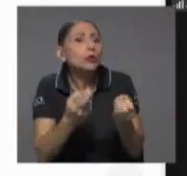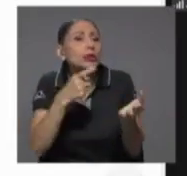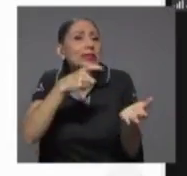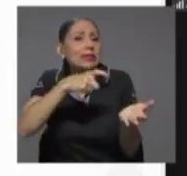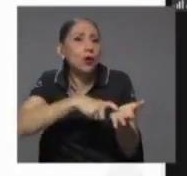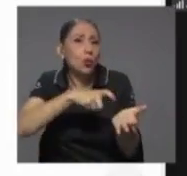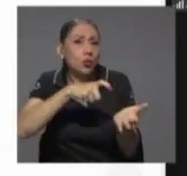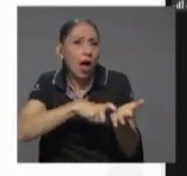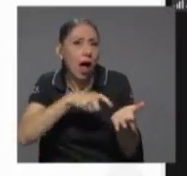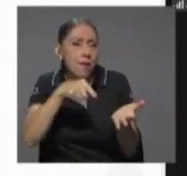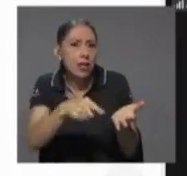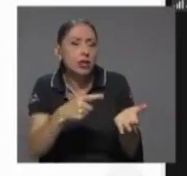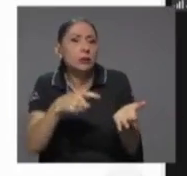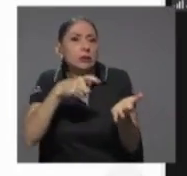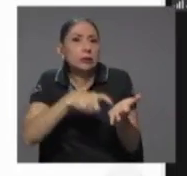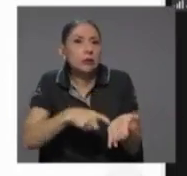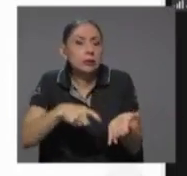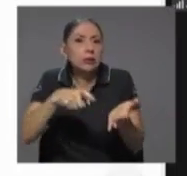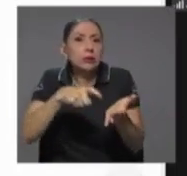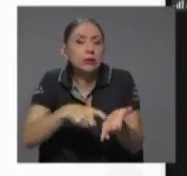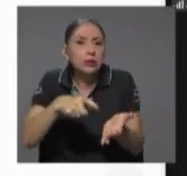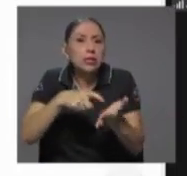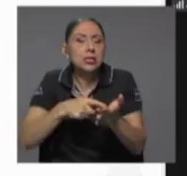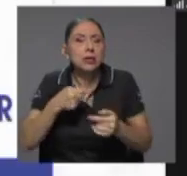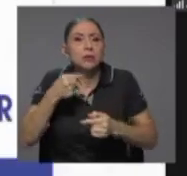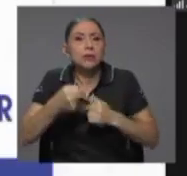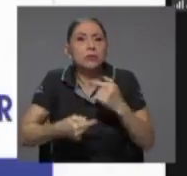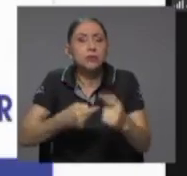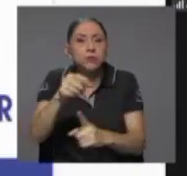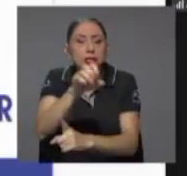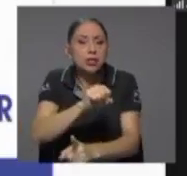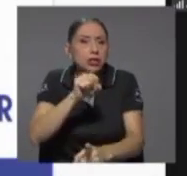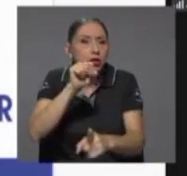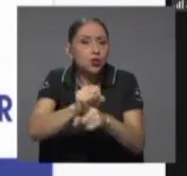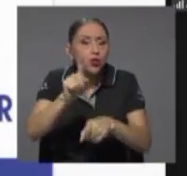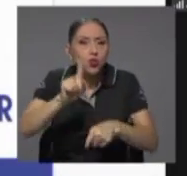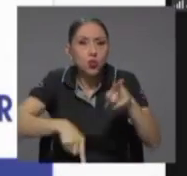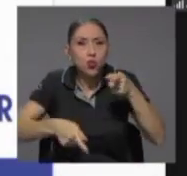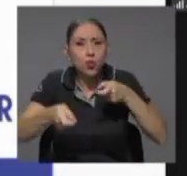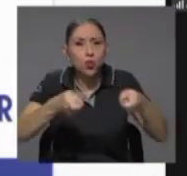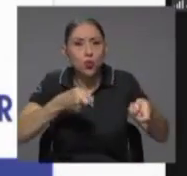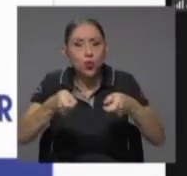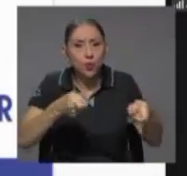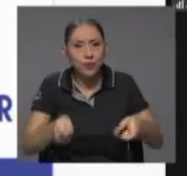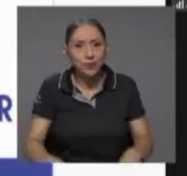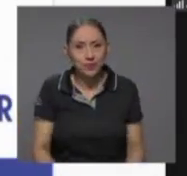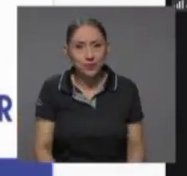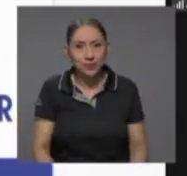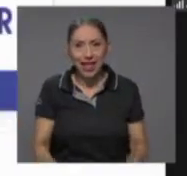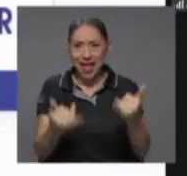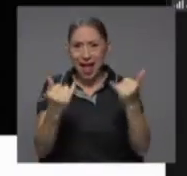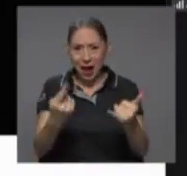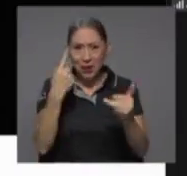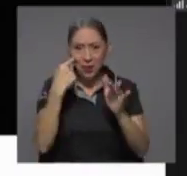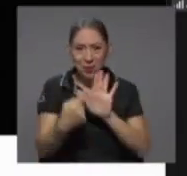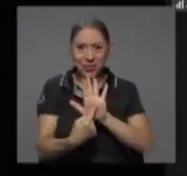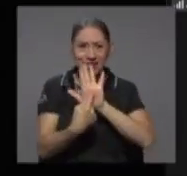que esta situación sea ya insostenible. Voy a proyectarles aquí tal